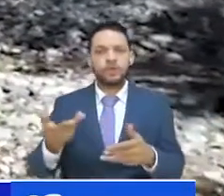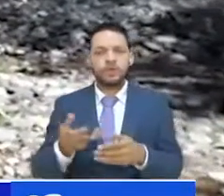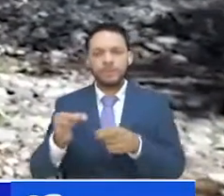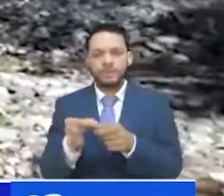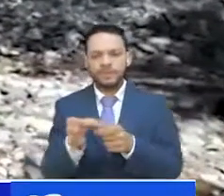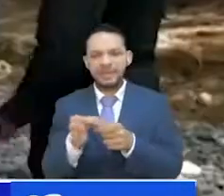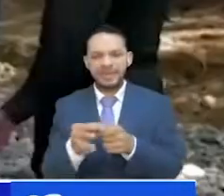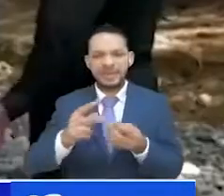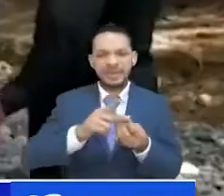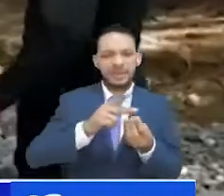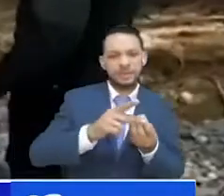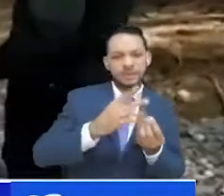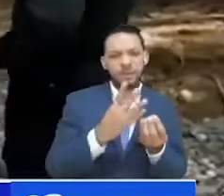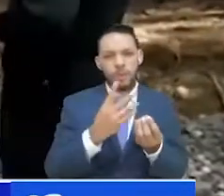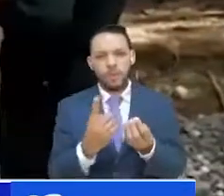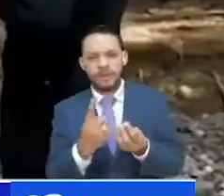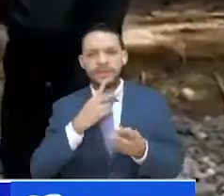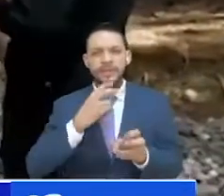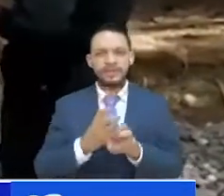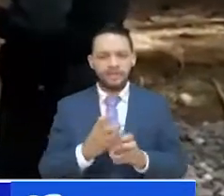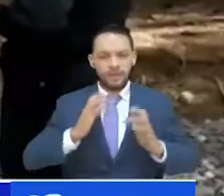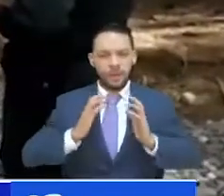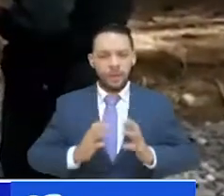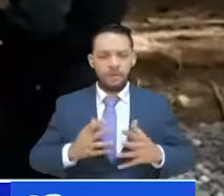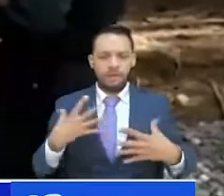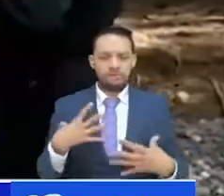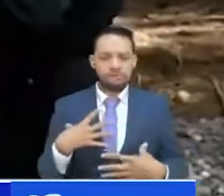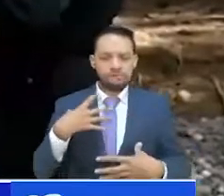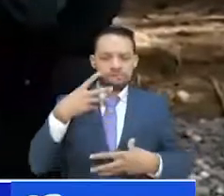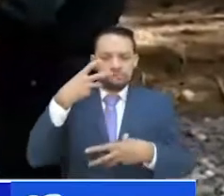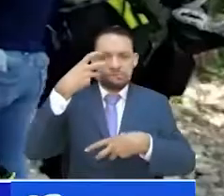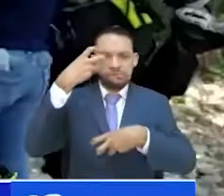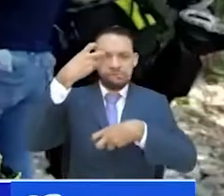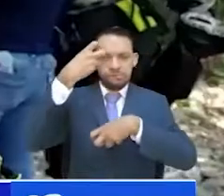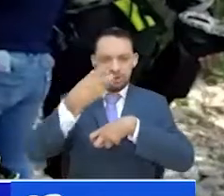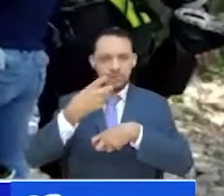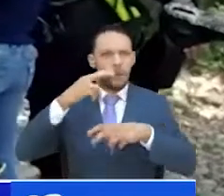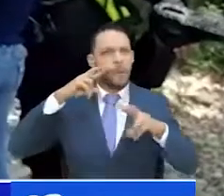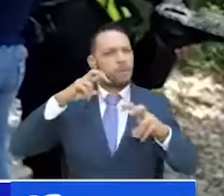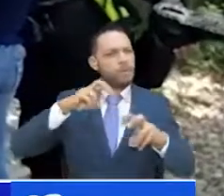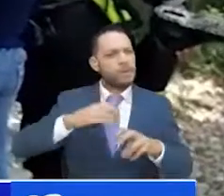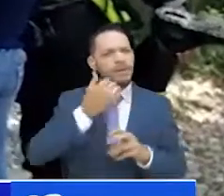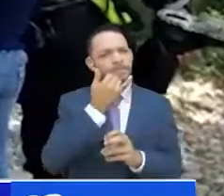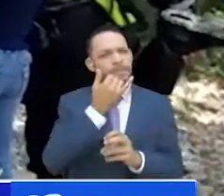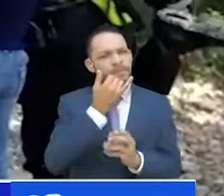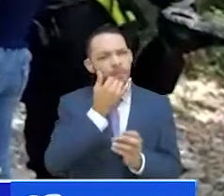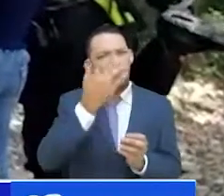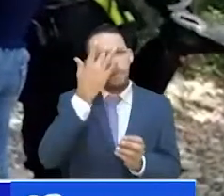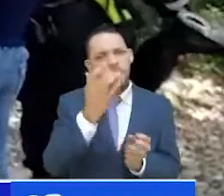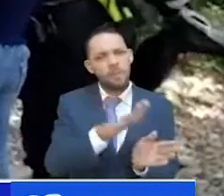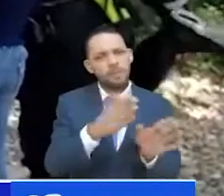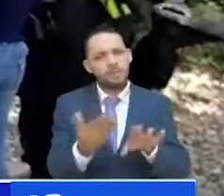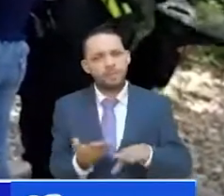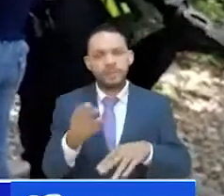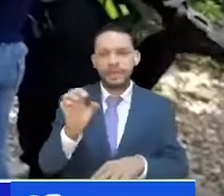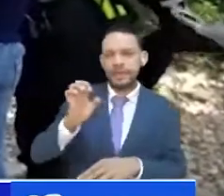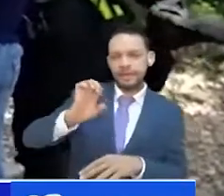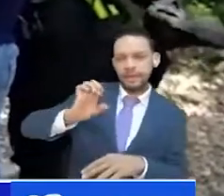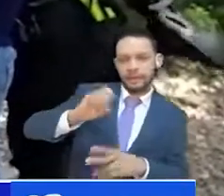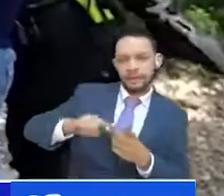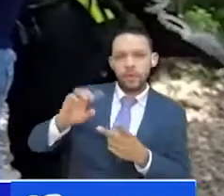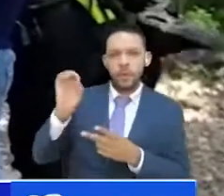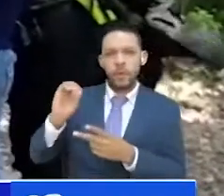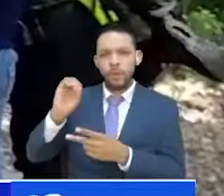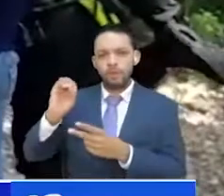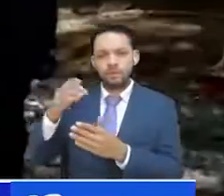al alto estado de descomposición, Medicina Legal trabaja en las causas de la muerte. El año pasado se reportaron entre enero y octubre